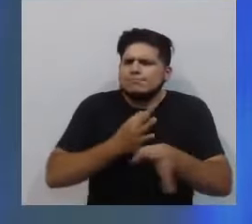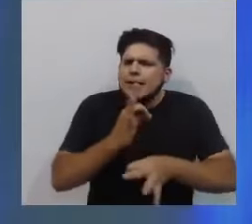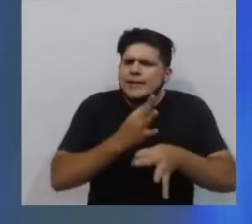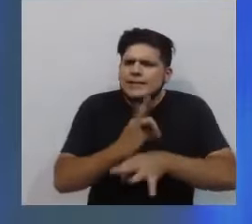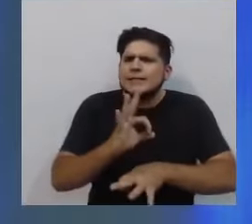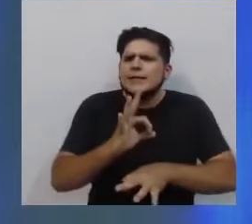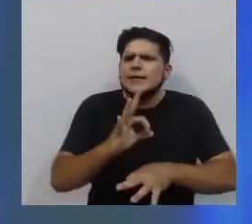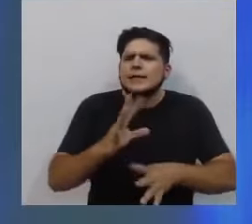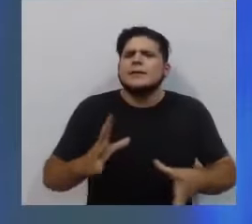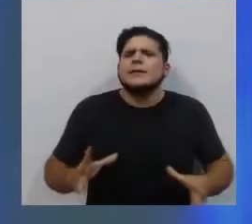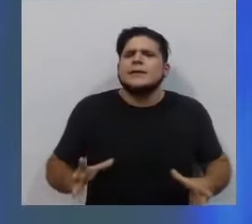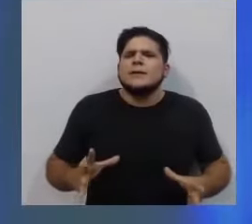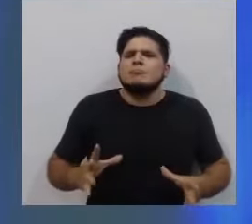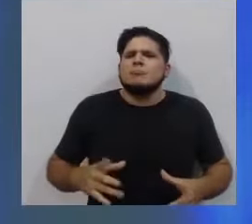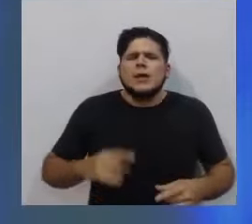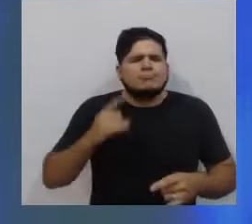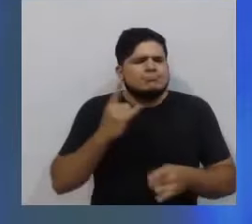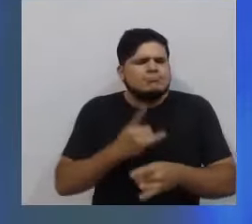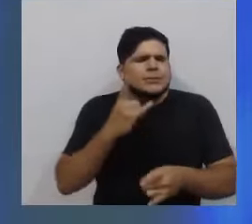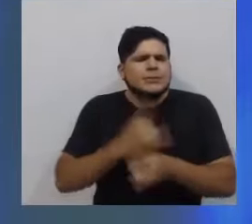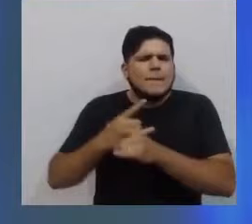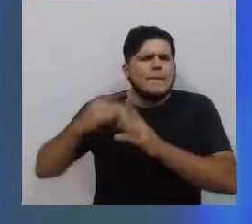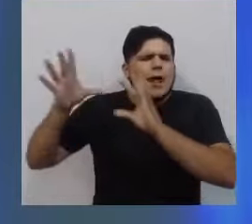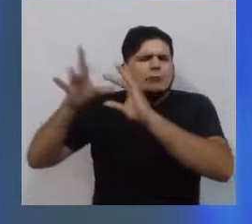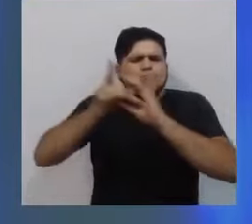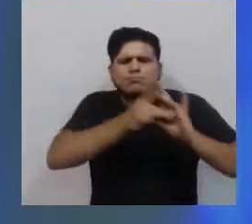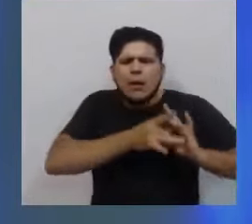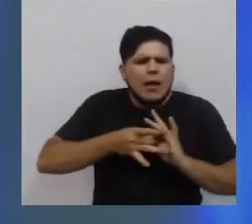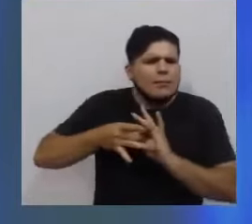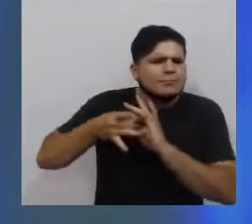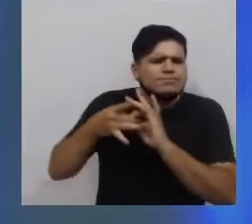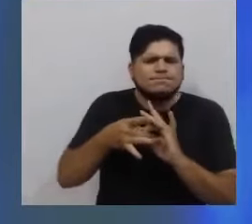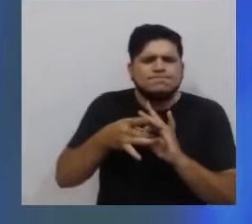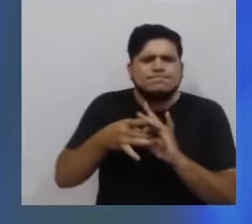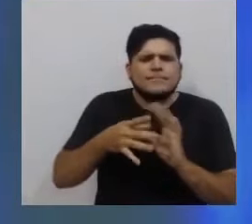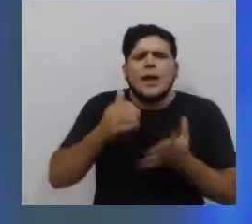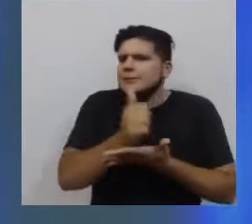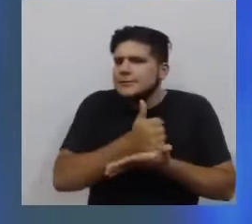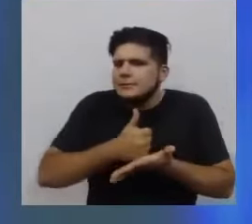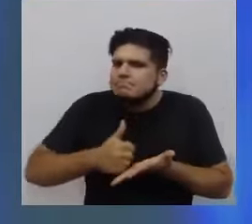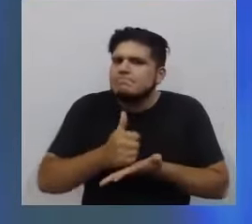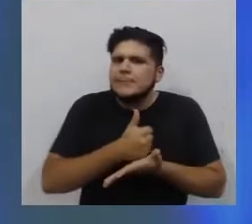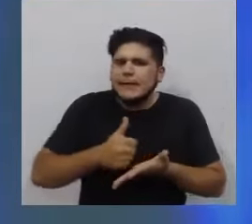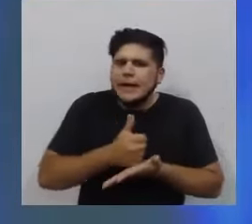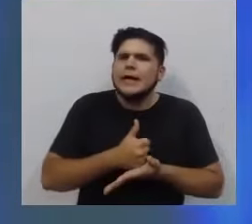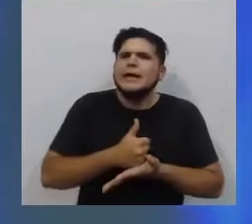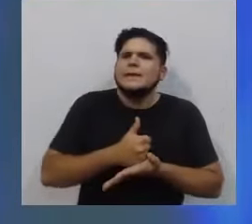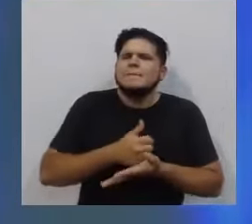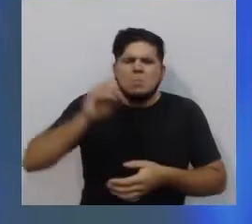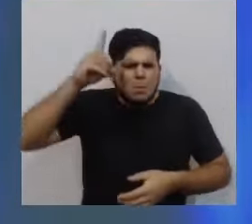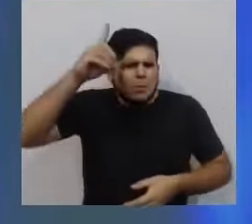que dependemos de él que esperemos en él porque mañana dios hará con